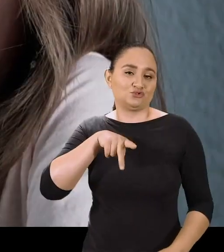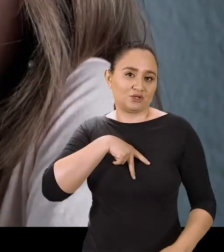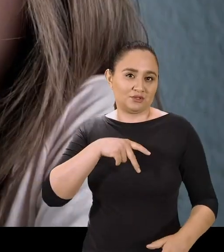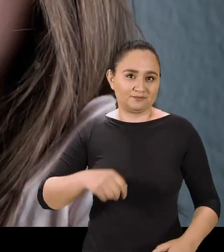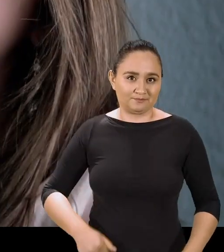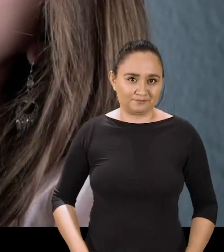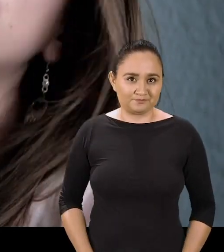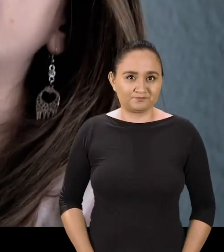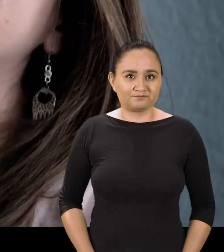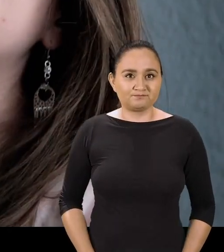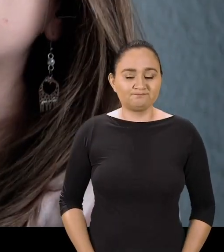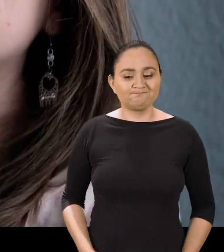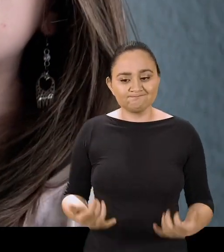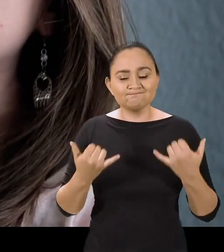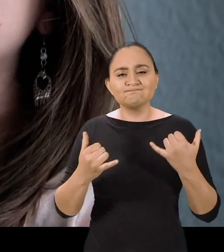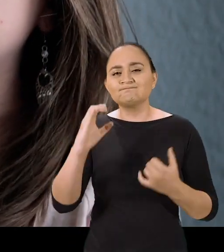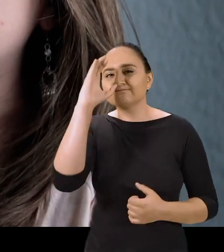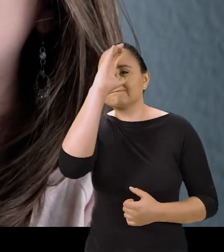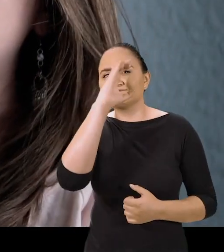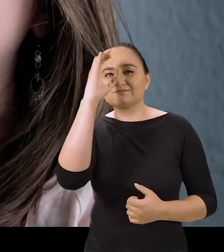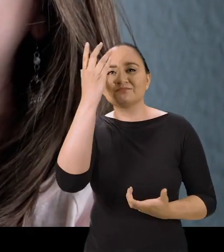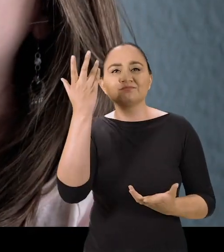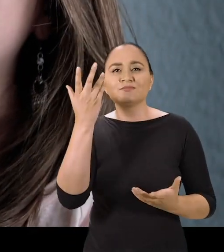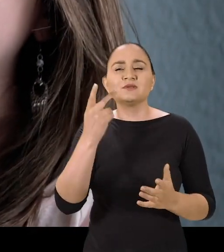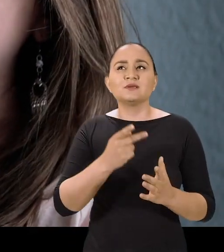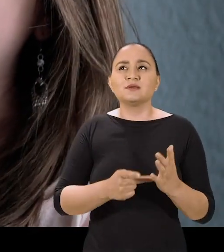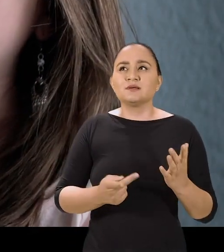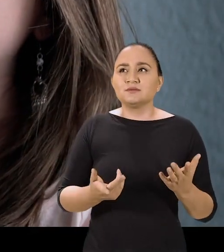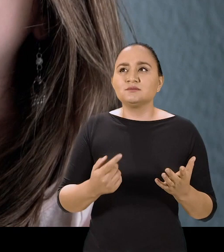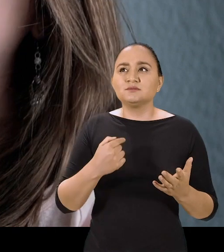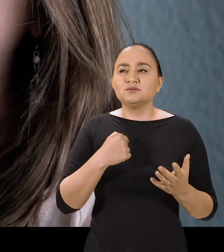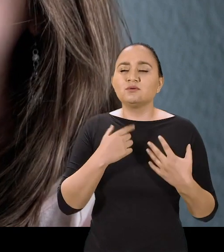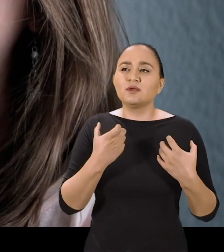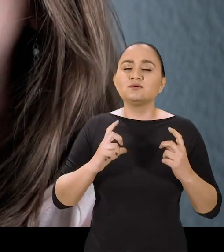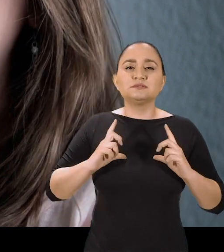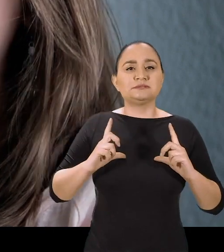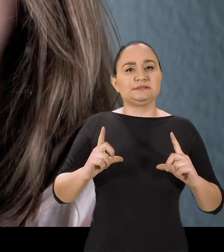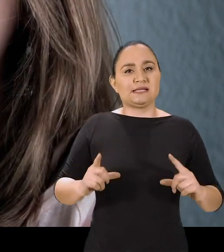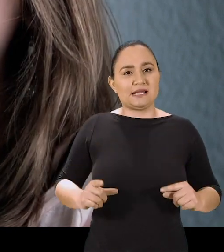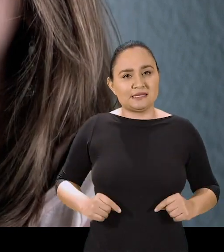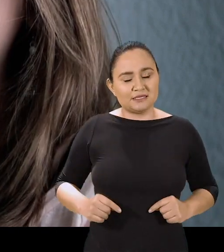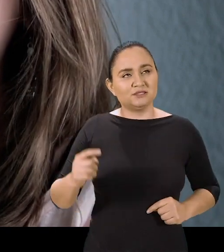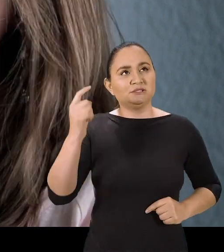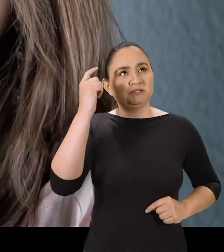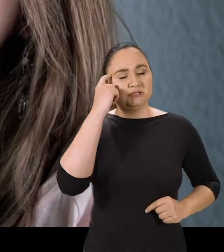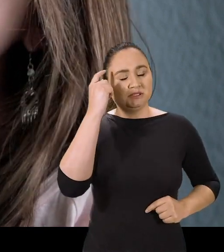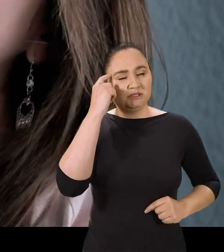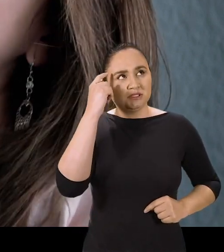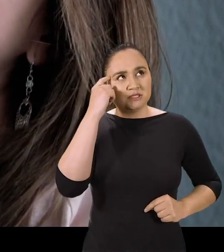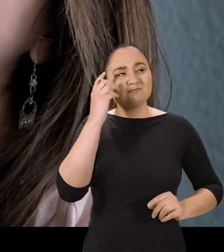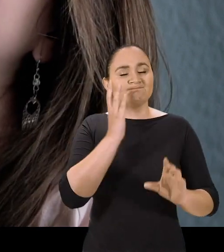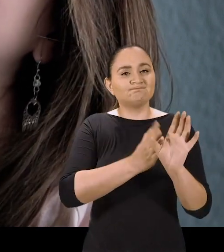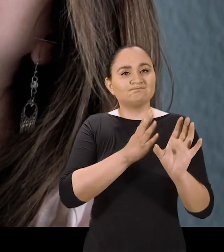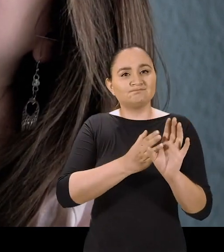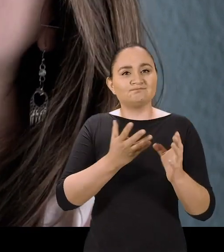y lo que busco es estar sanas psicológicamente se halla realmente